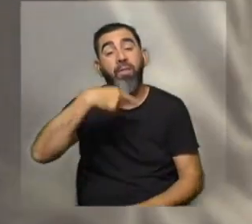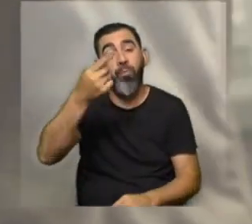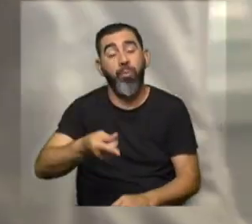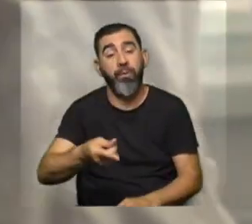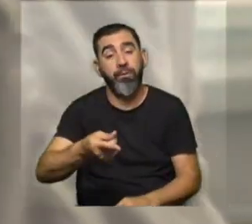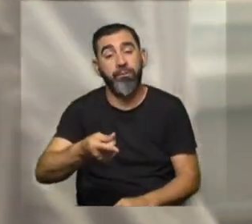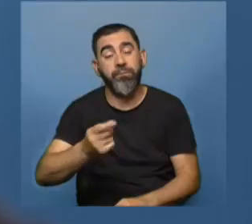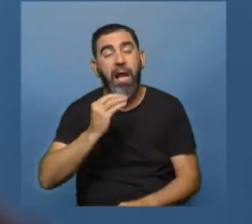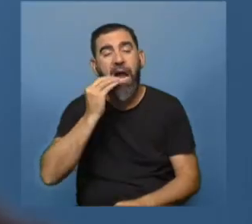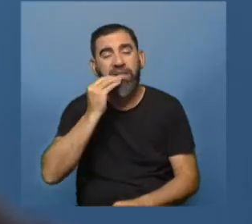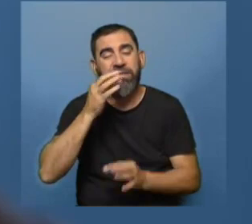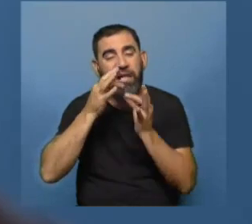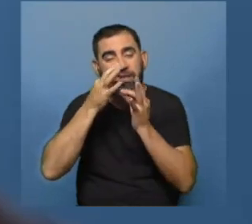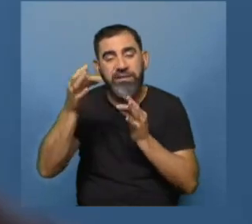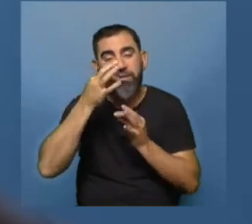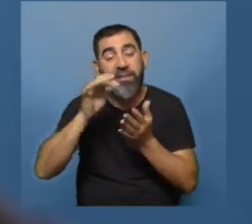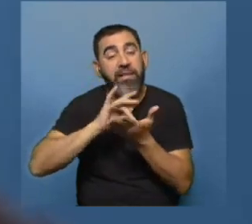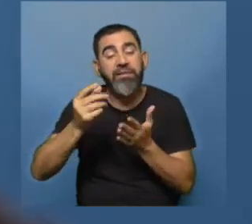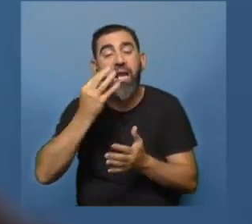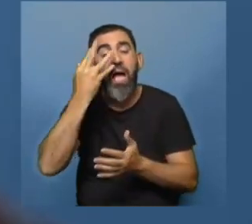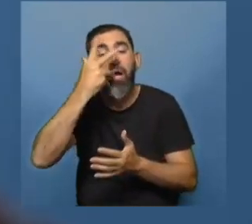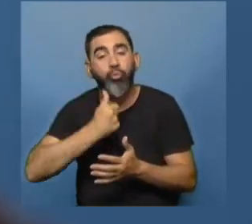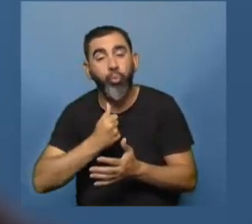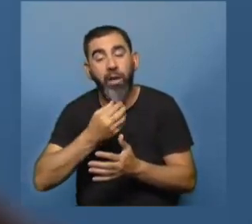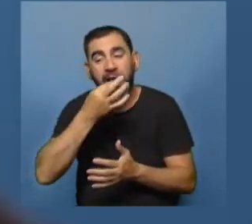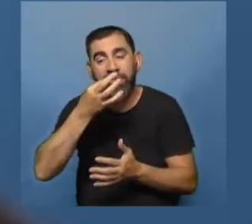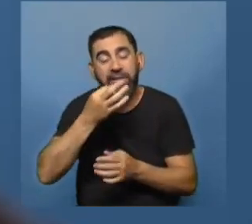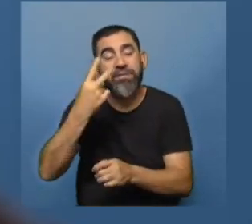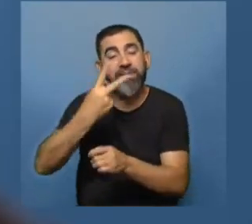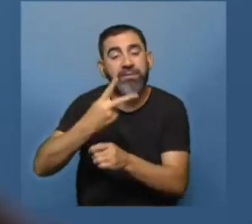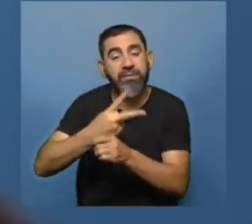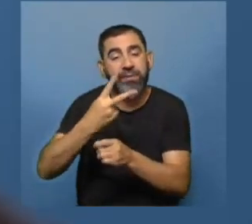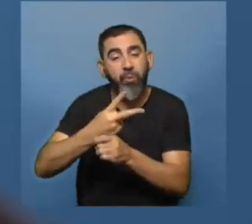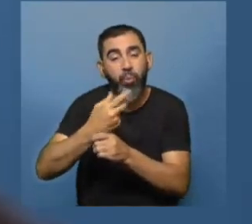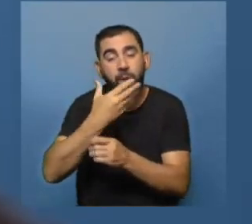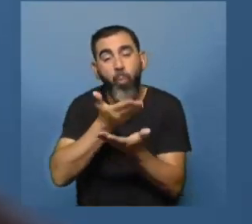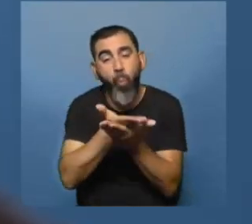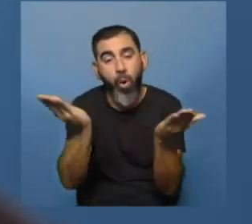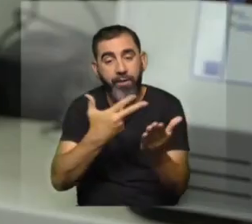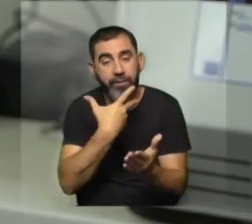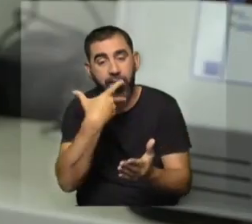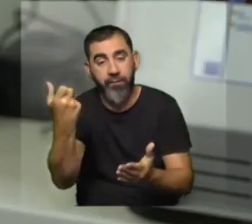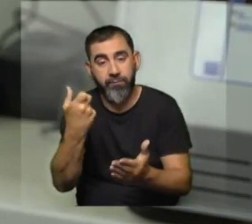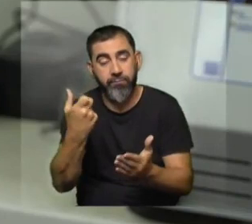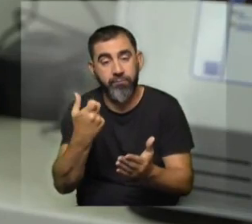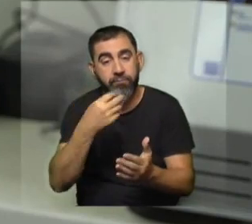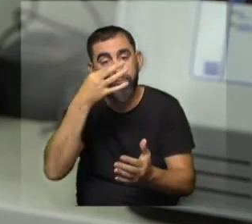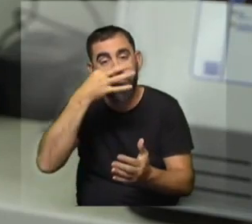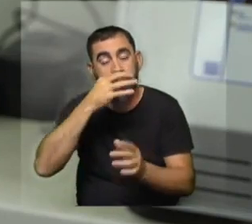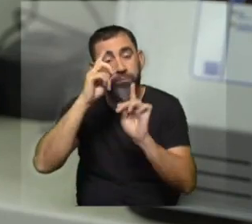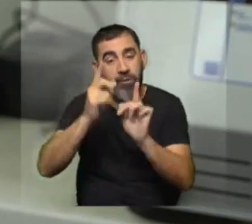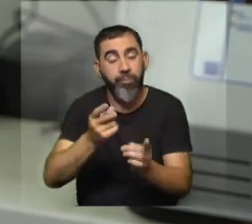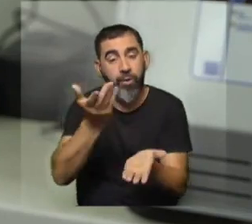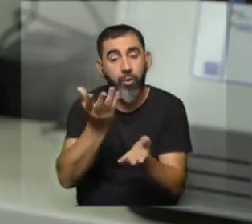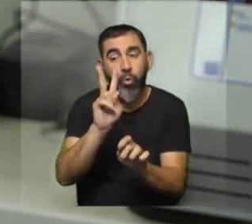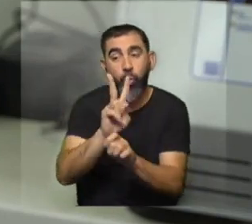para mascar chicle sin azúcar y así se toma la saliva estimulada y también se hace la medición